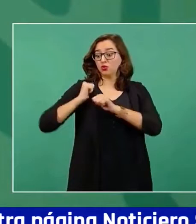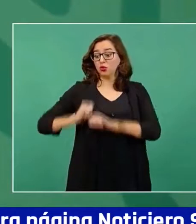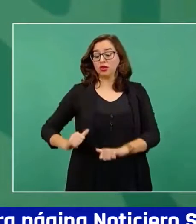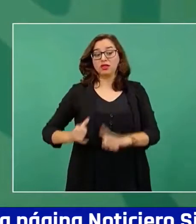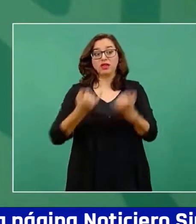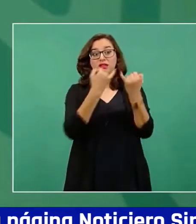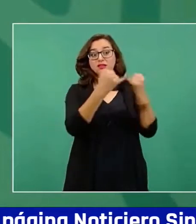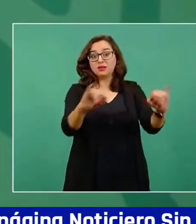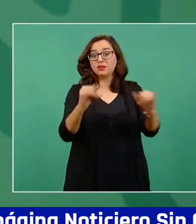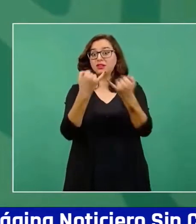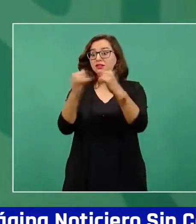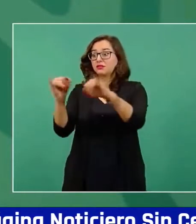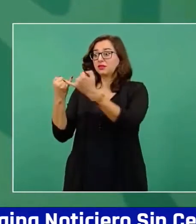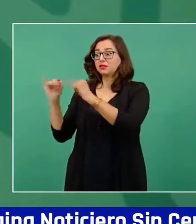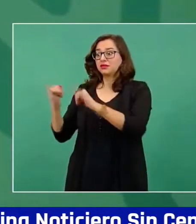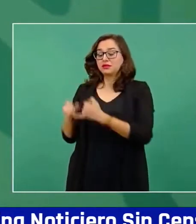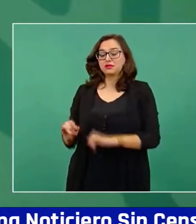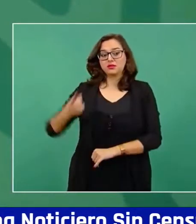cada vez